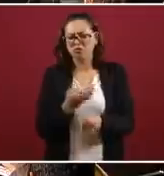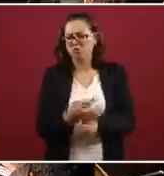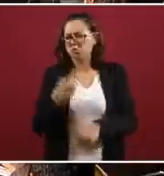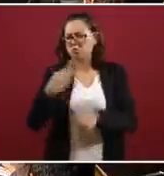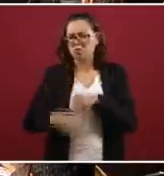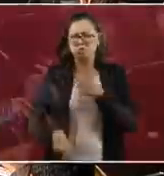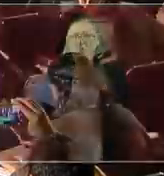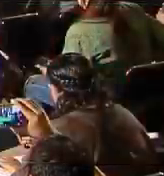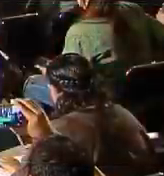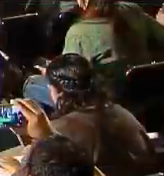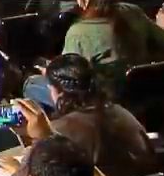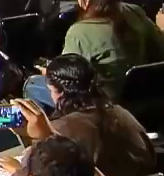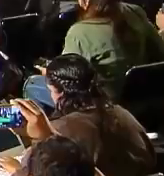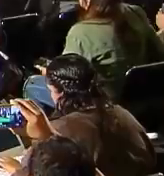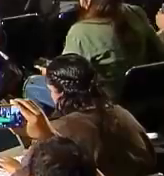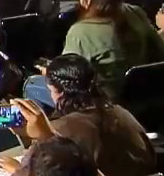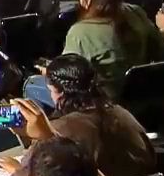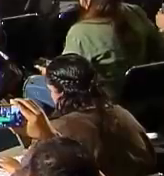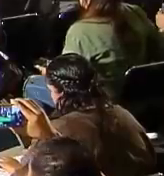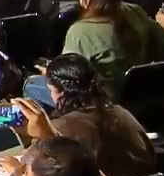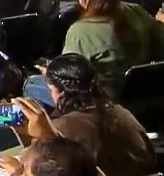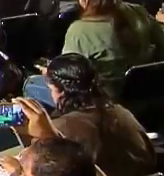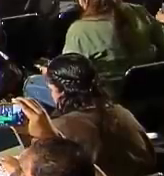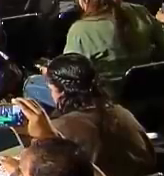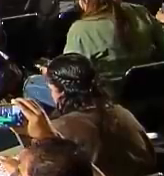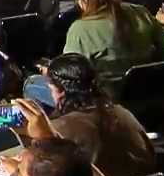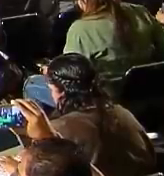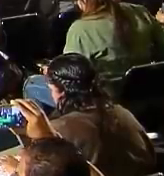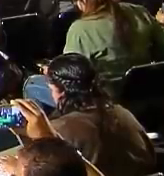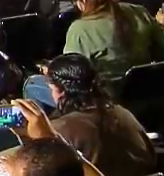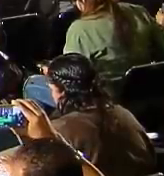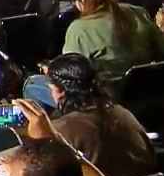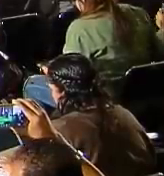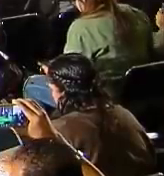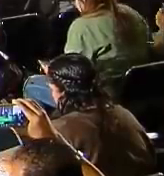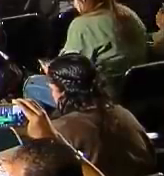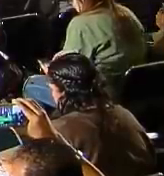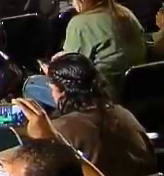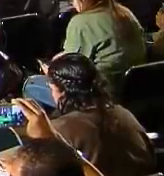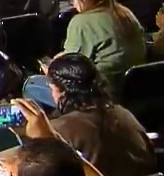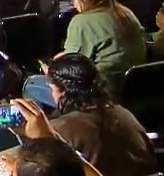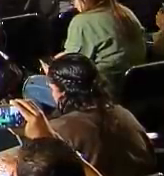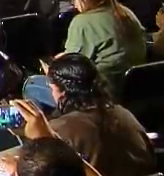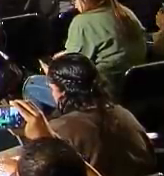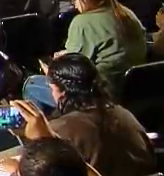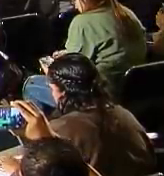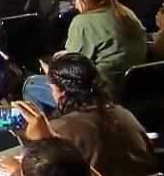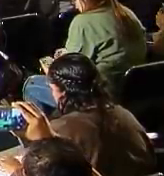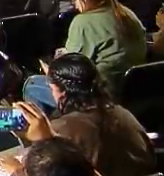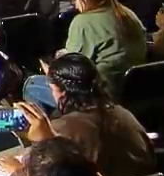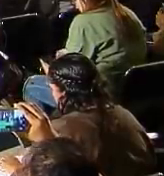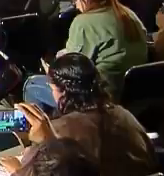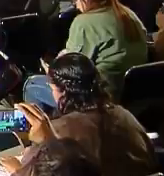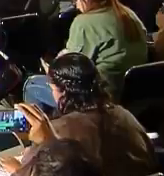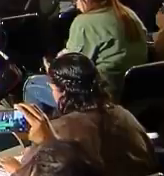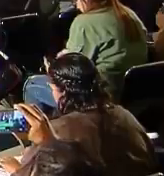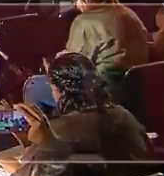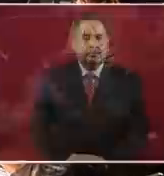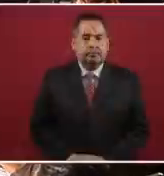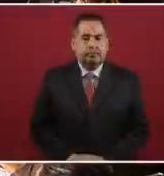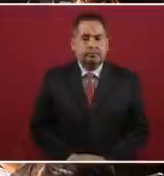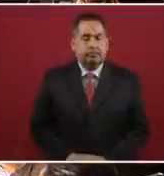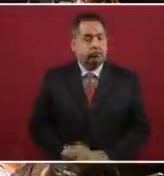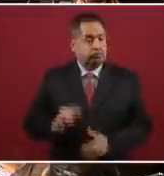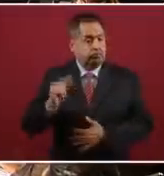riesgo. En el caso que aquí mencionamos, por ser el más importante, de maíz y